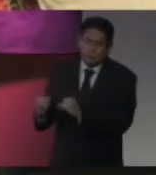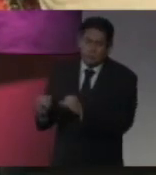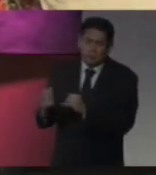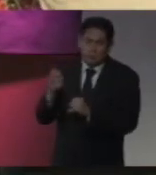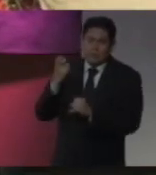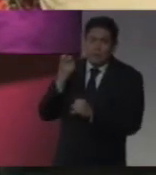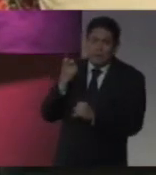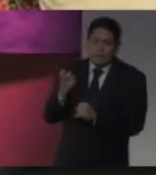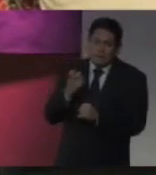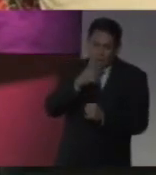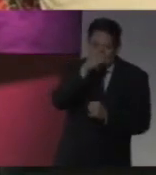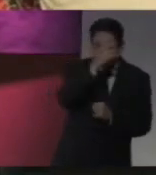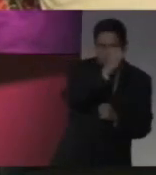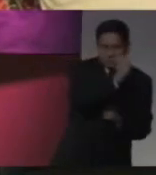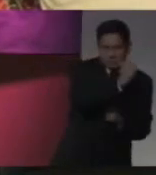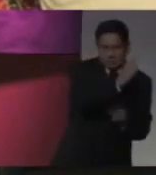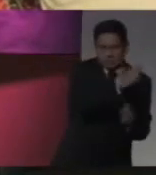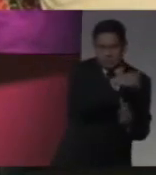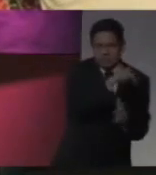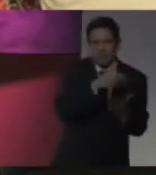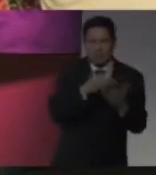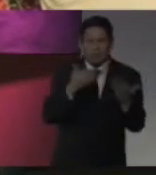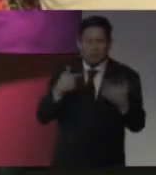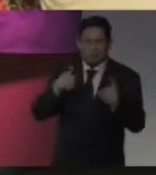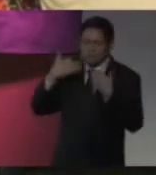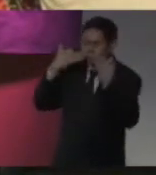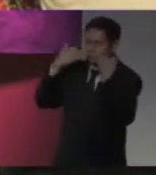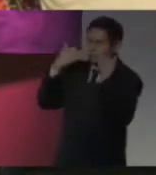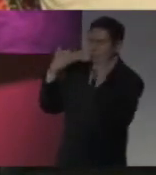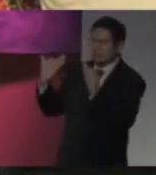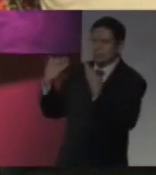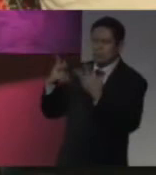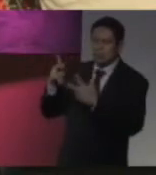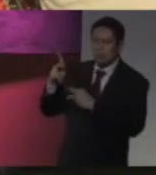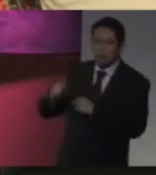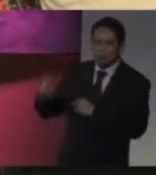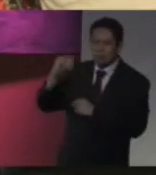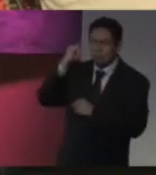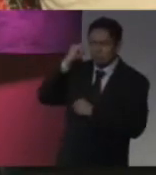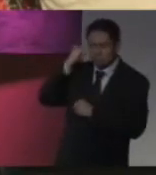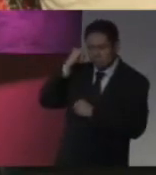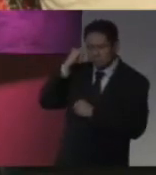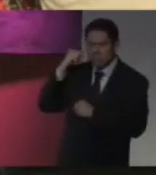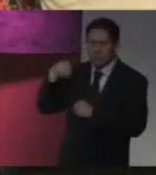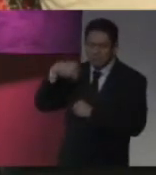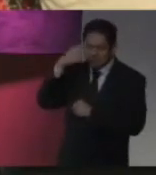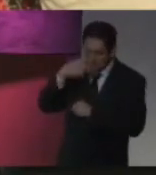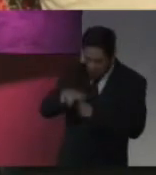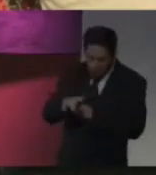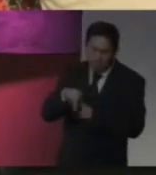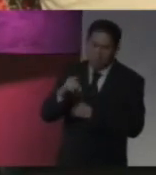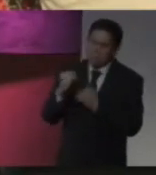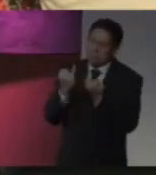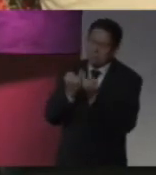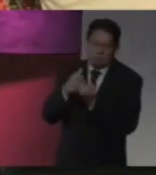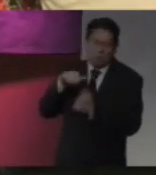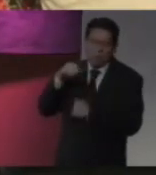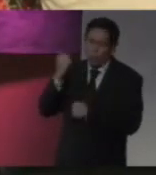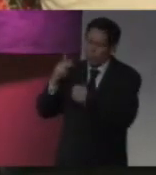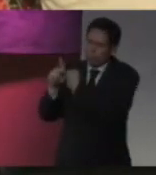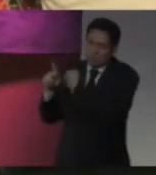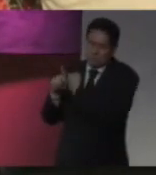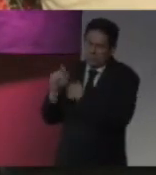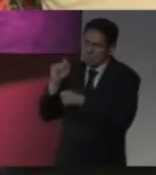viviéndose hoy en los pueblos, en muchos pueblos, no solo de México, en muchos pueblos?